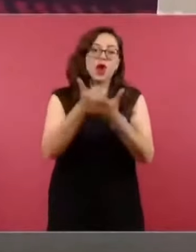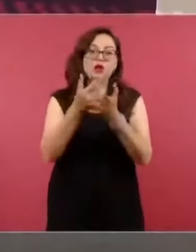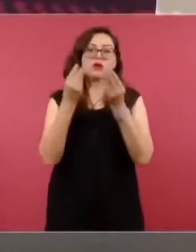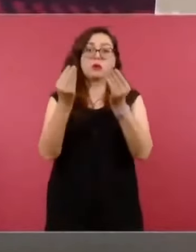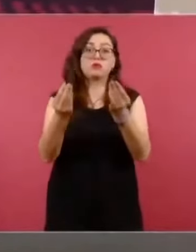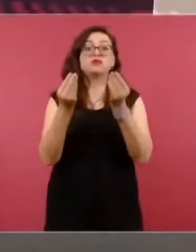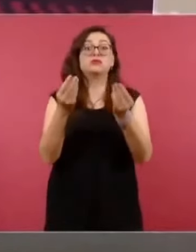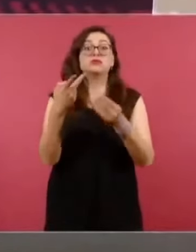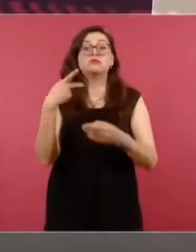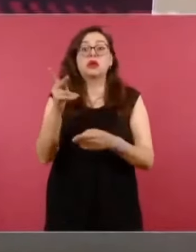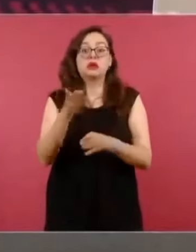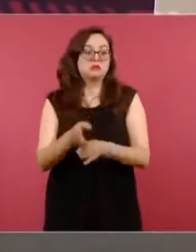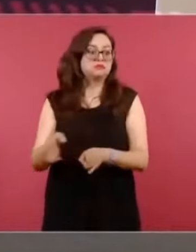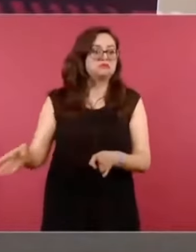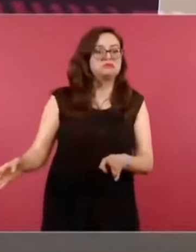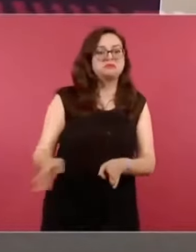cancelado,